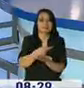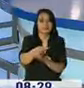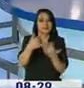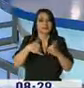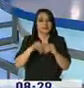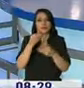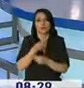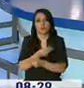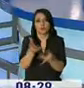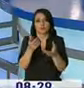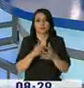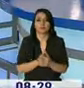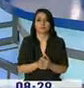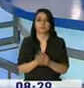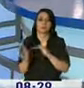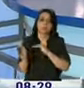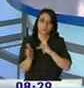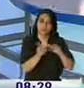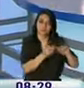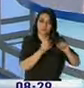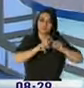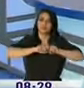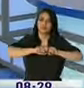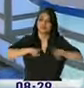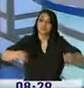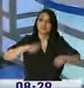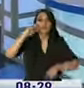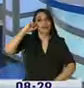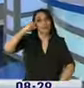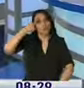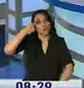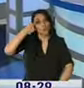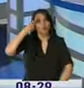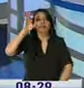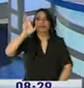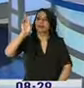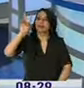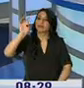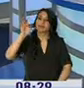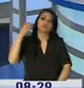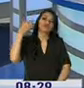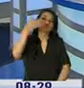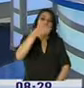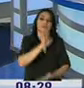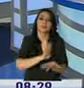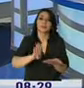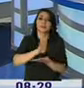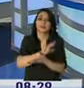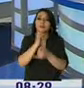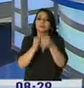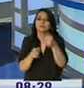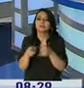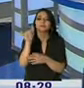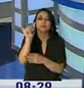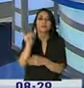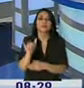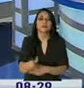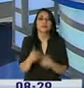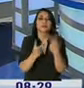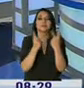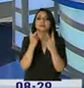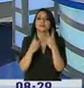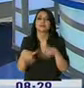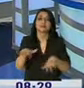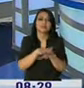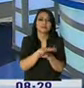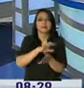es, mientras tanto recuerde que Televicentro Visita Su Barrio va a estar todos los fines de semana visitando la capital, visitando las historias,